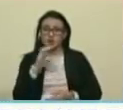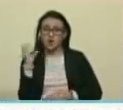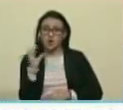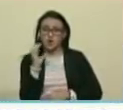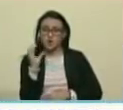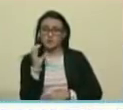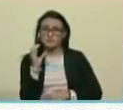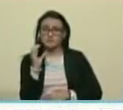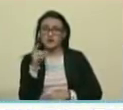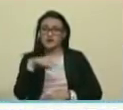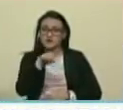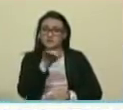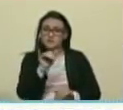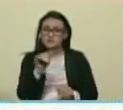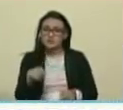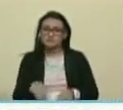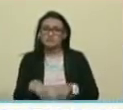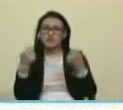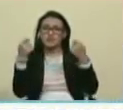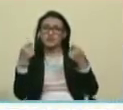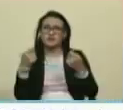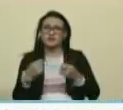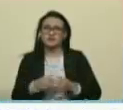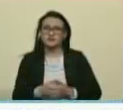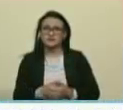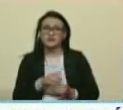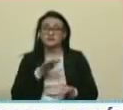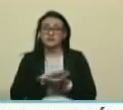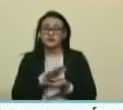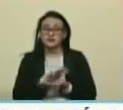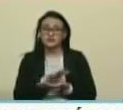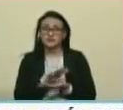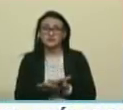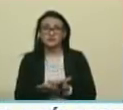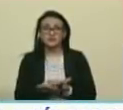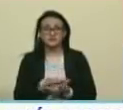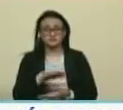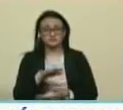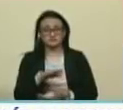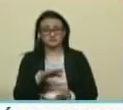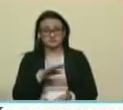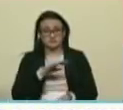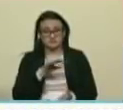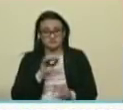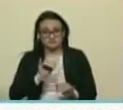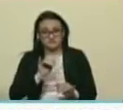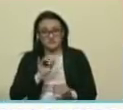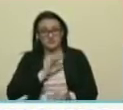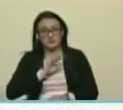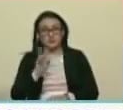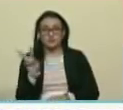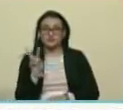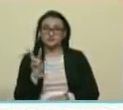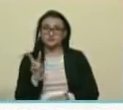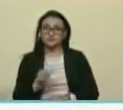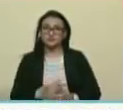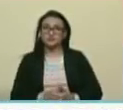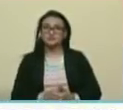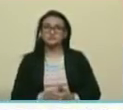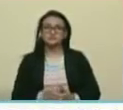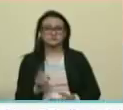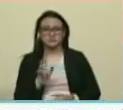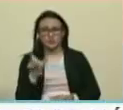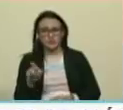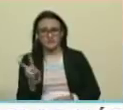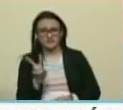los que agreden la integridad y la tranquilidad de la República Bolivariana de Venezuela. No es